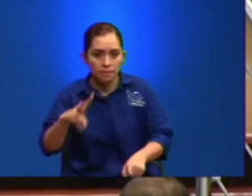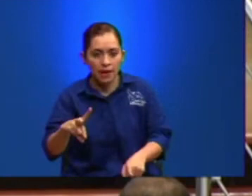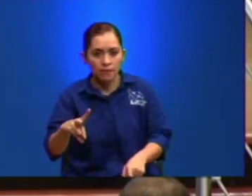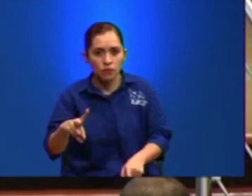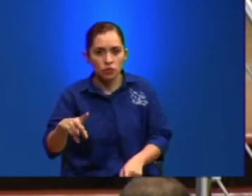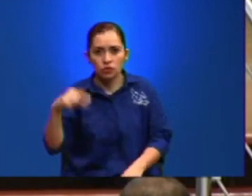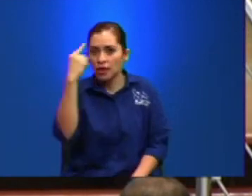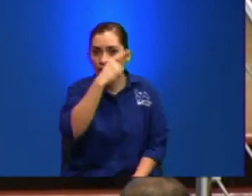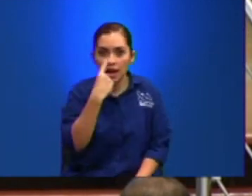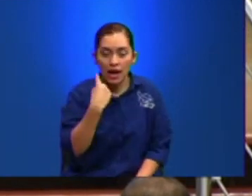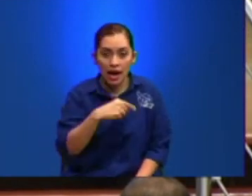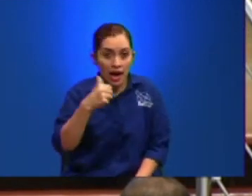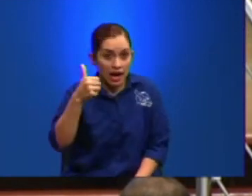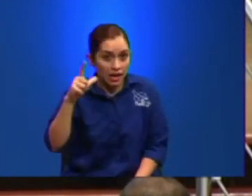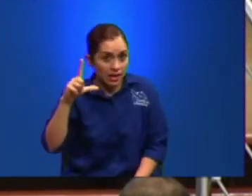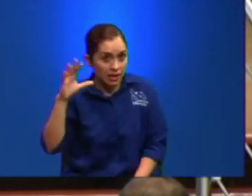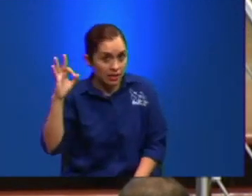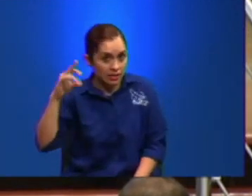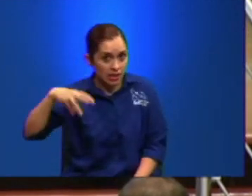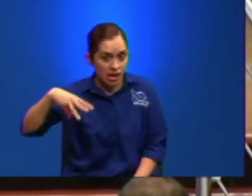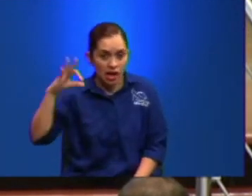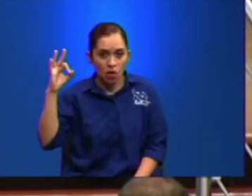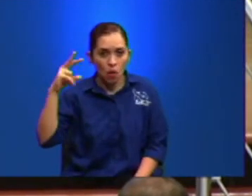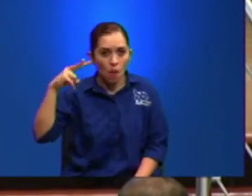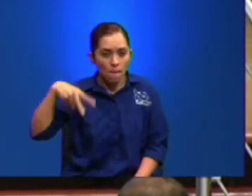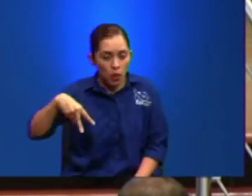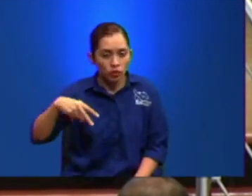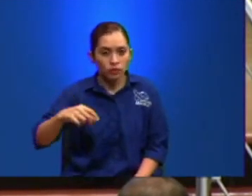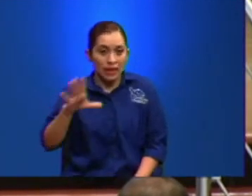perdona para que ahora se va a tender